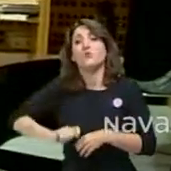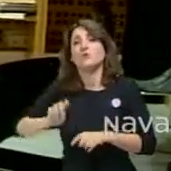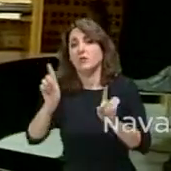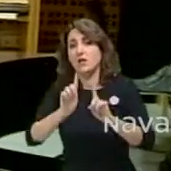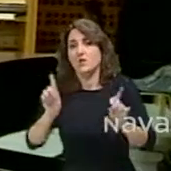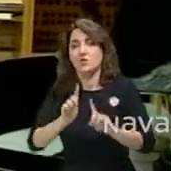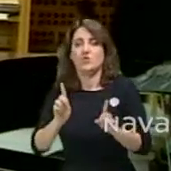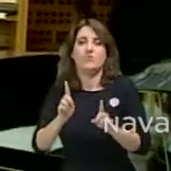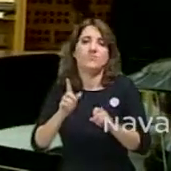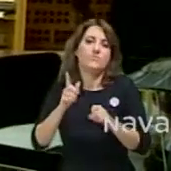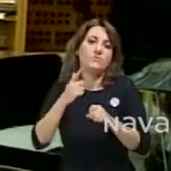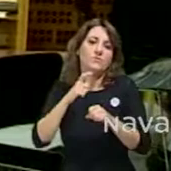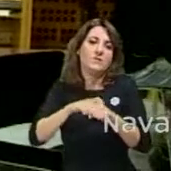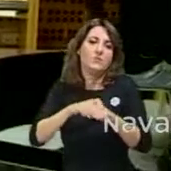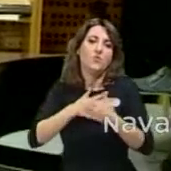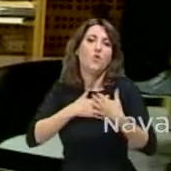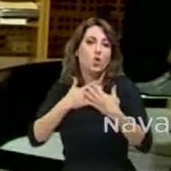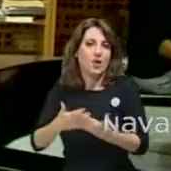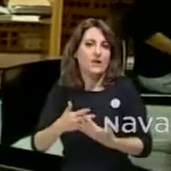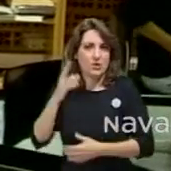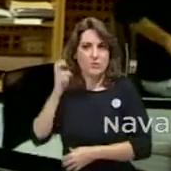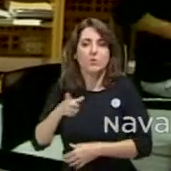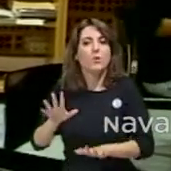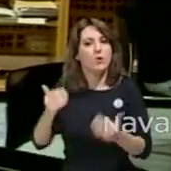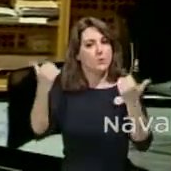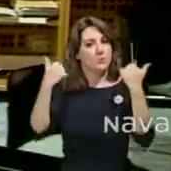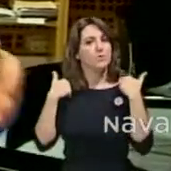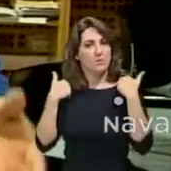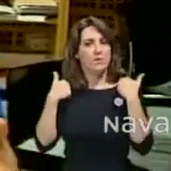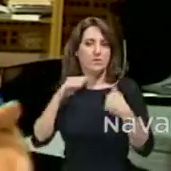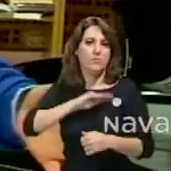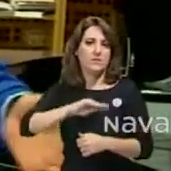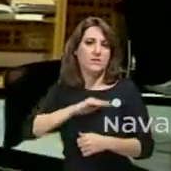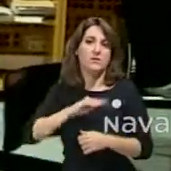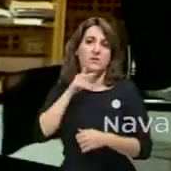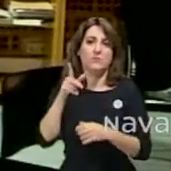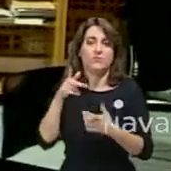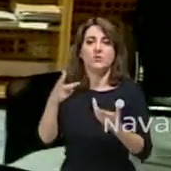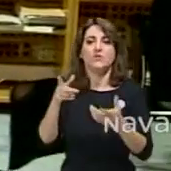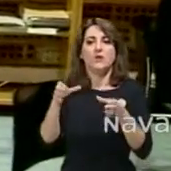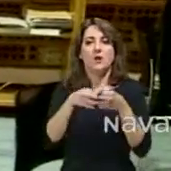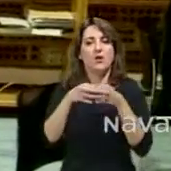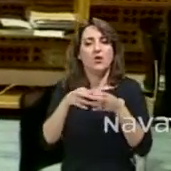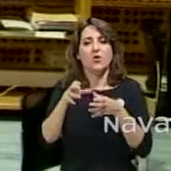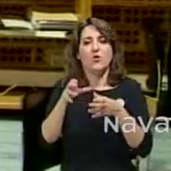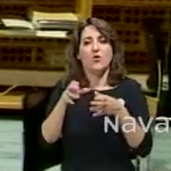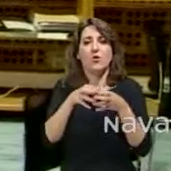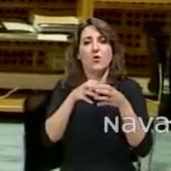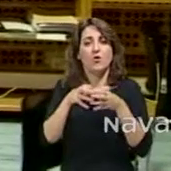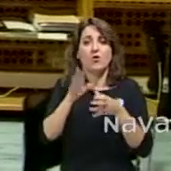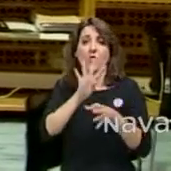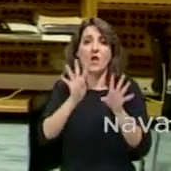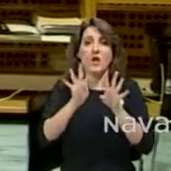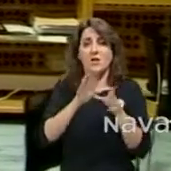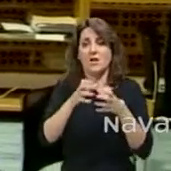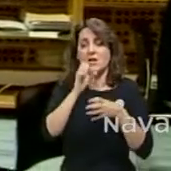más bien de carácter voluntario, pero con una gran responsabilidad frente a la institución, que es la Coral de Cámara de Pamplona, y frente a la